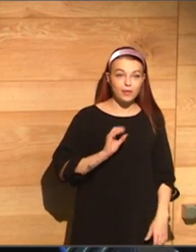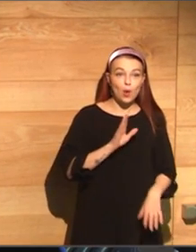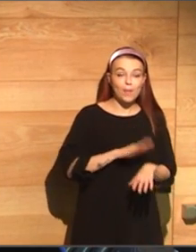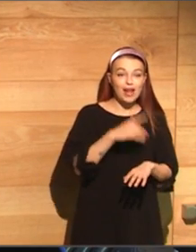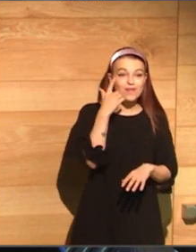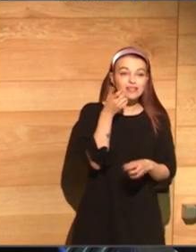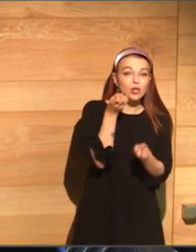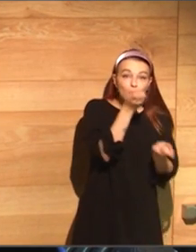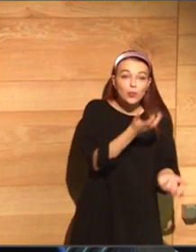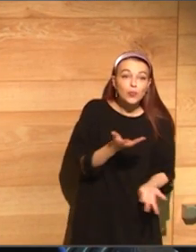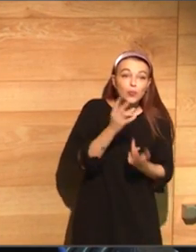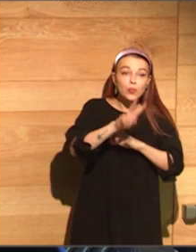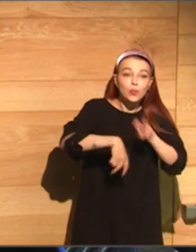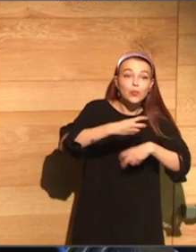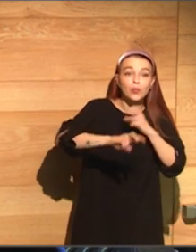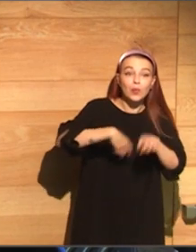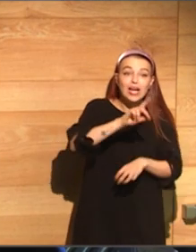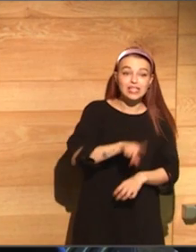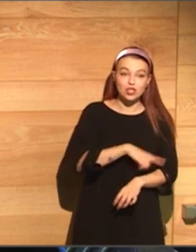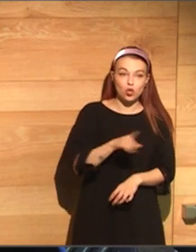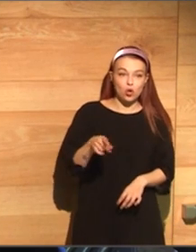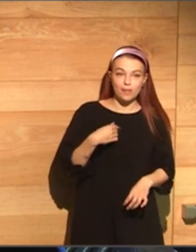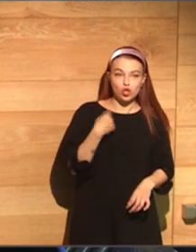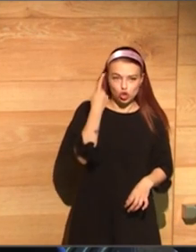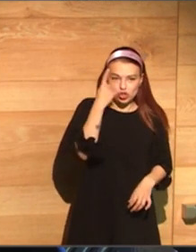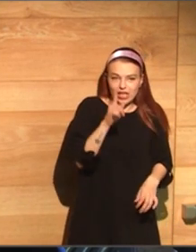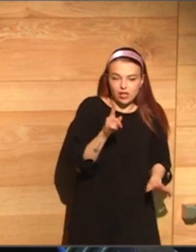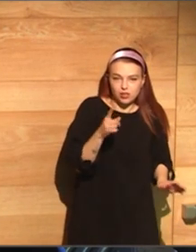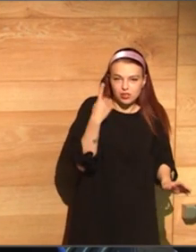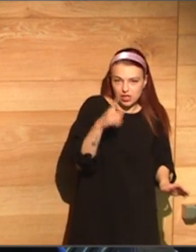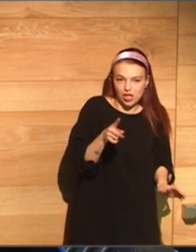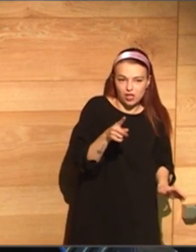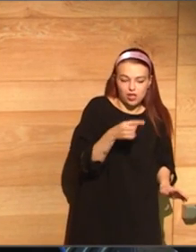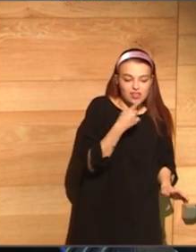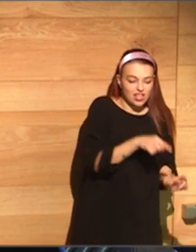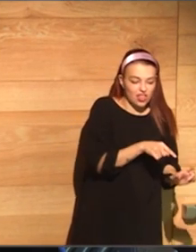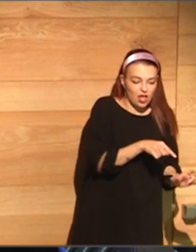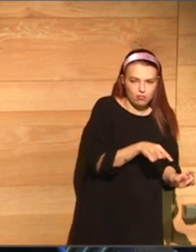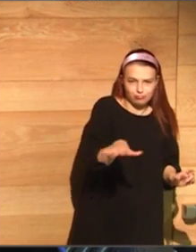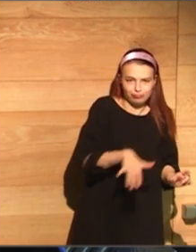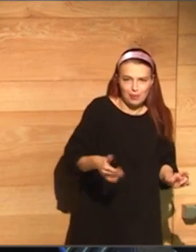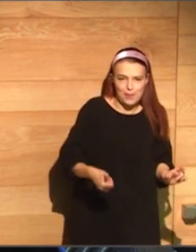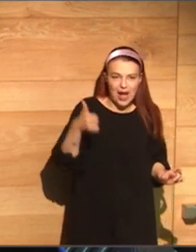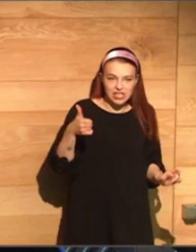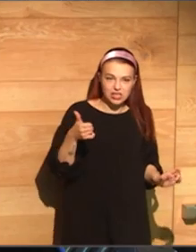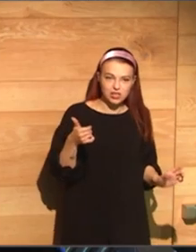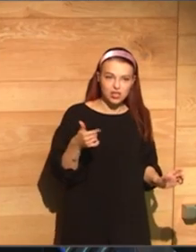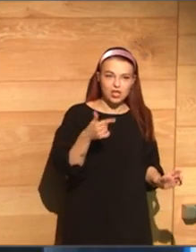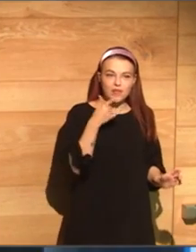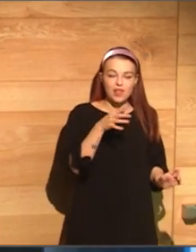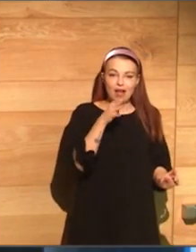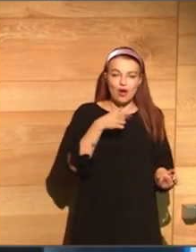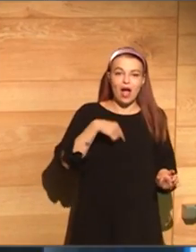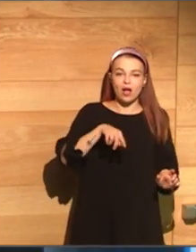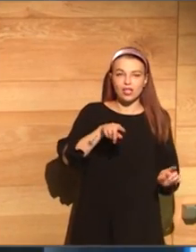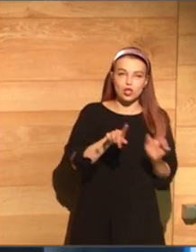renovación del aire. Comprado en pero el chino. Estoy convencido de que hay más de la que pone aquí. Según claro. Esto, estamos en una mina muy cerca del núcleo de la